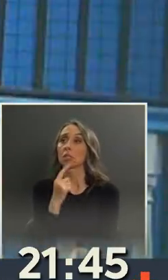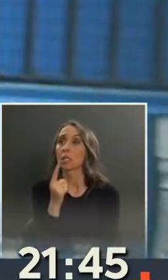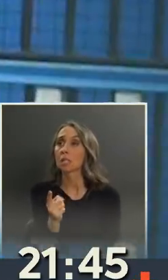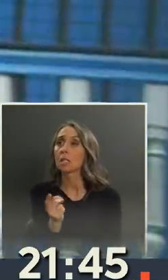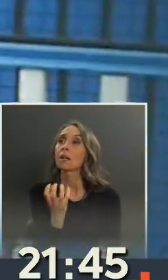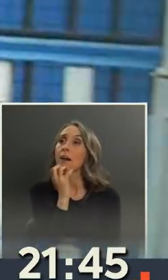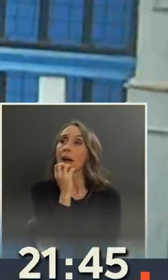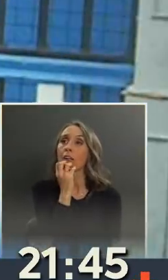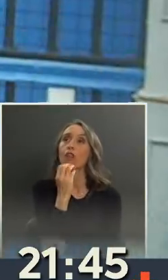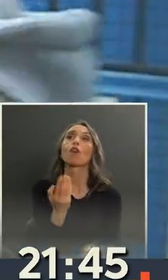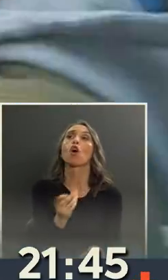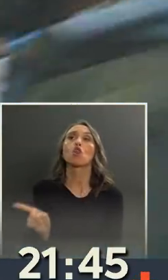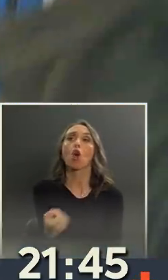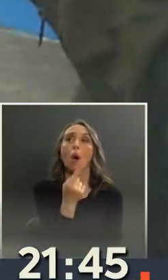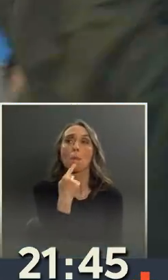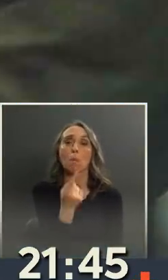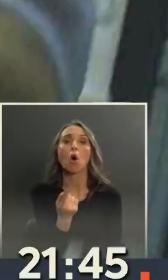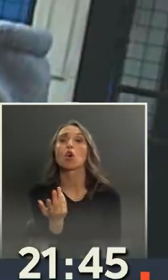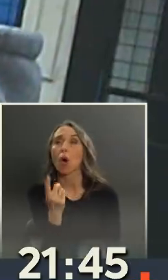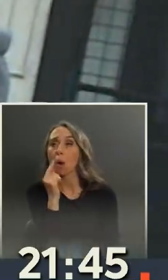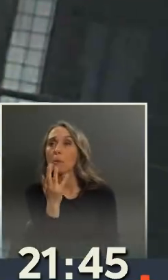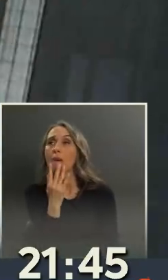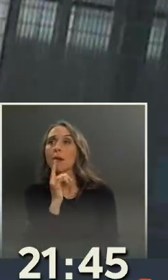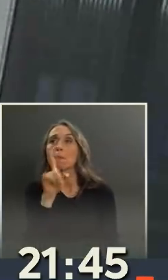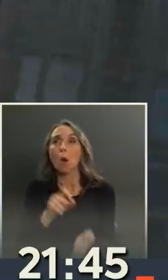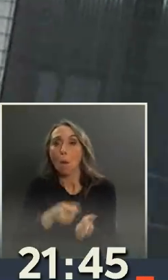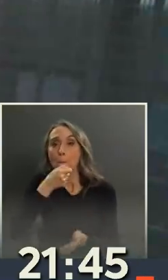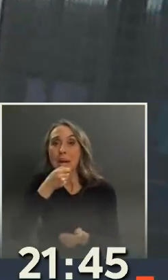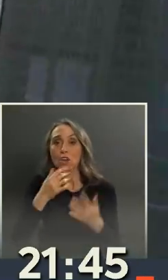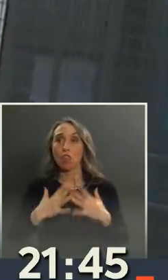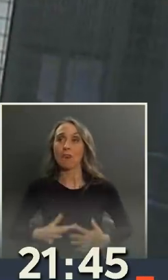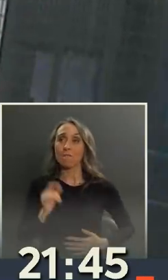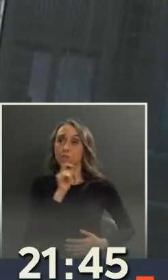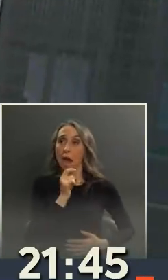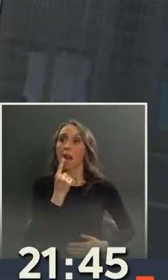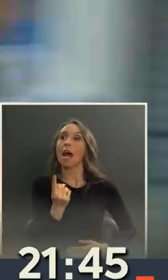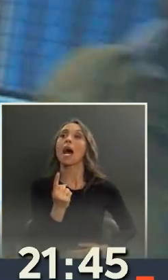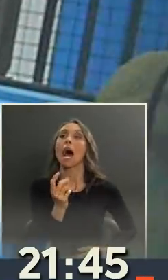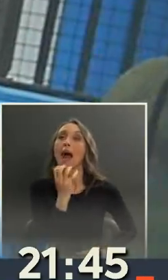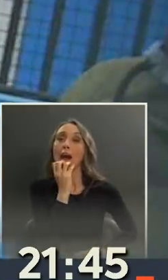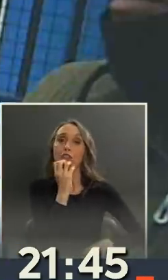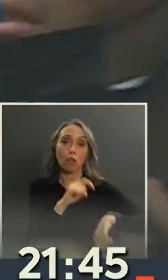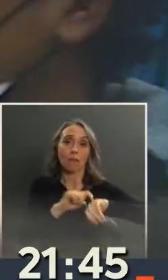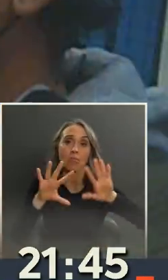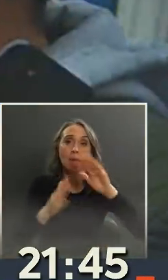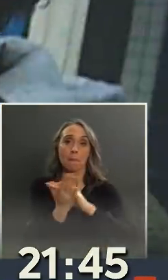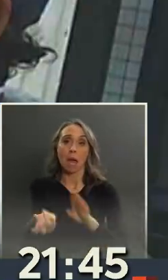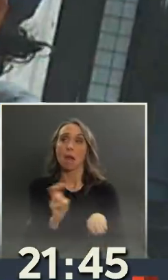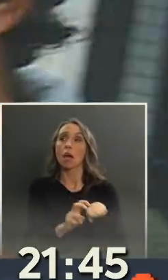Antofagasta, ¿cómo llegamos? Chamo, estoy afuera. ¿Tú vienes para Antofagasta? Sí, para Antofagasta tengo que decir la mía. ¿A las 10? ¿Cuánto?